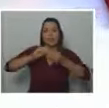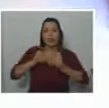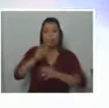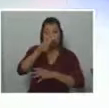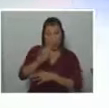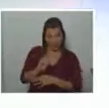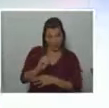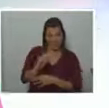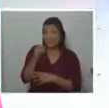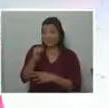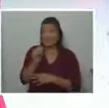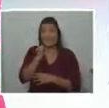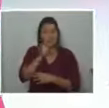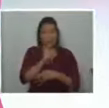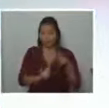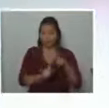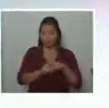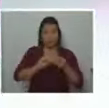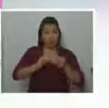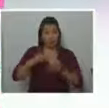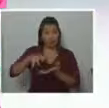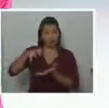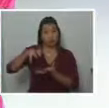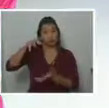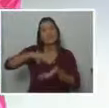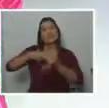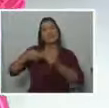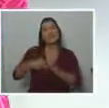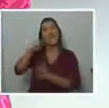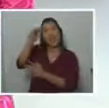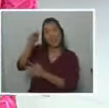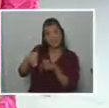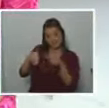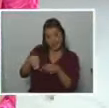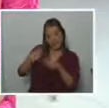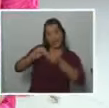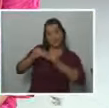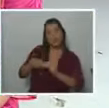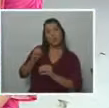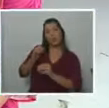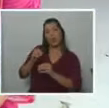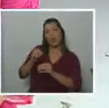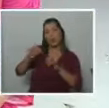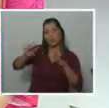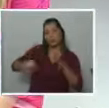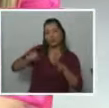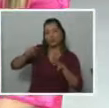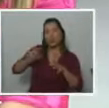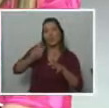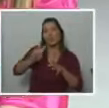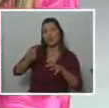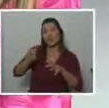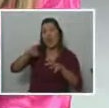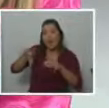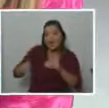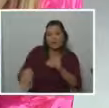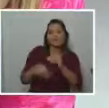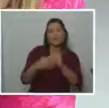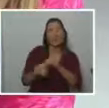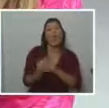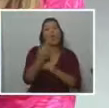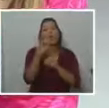sale el acumulado, el martes es el sorteo 21, y ahí entra una segunda bolita con un palabra acumulado que tiene 100